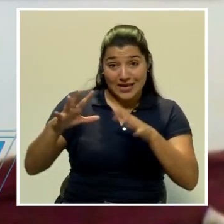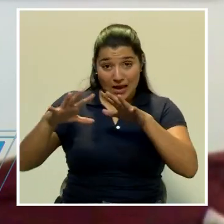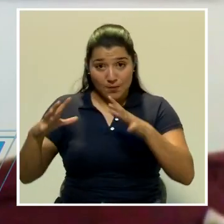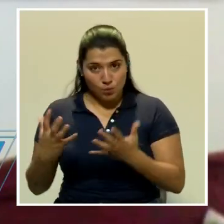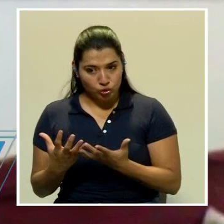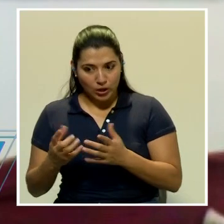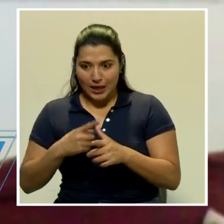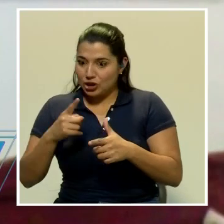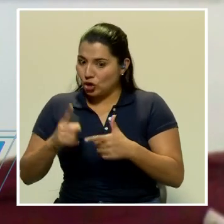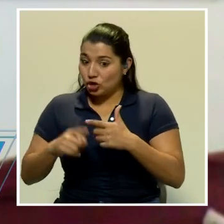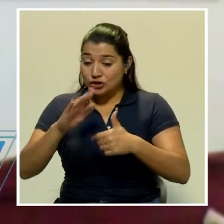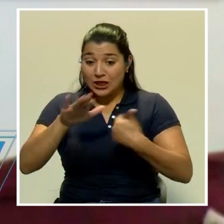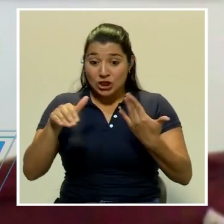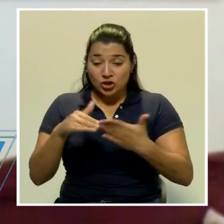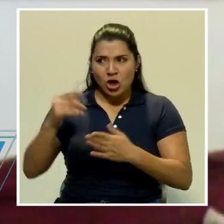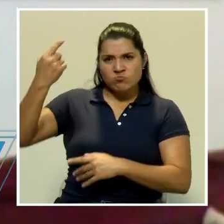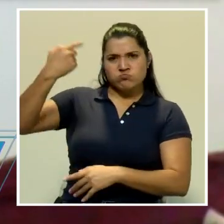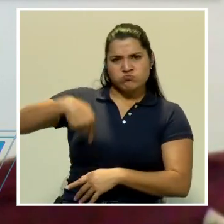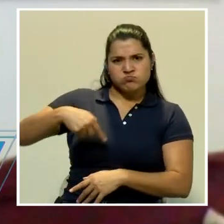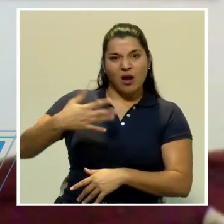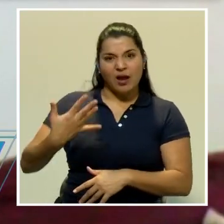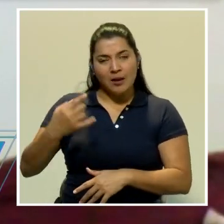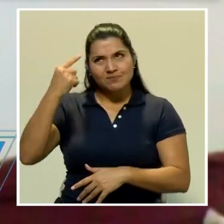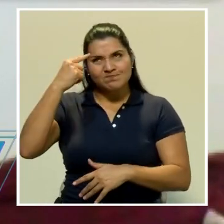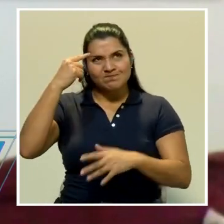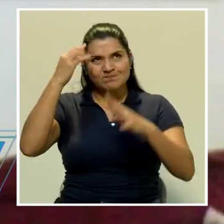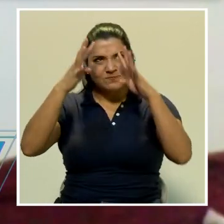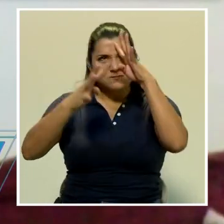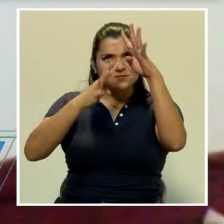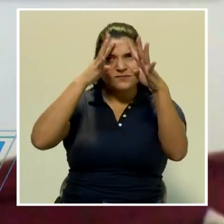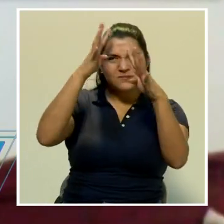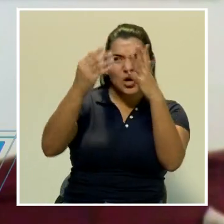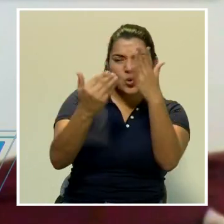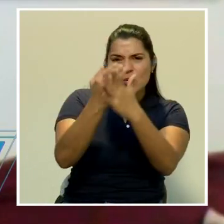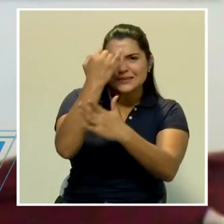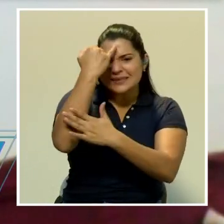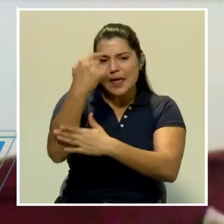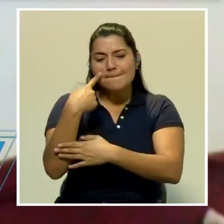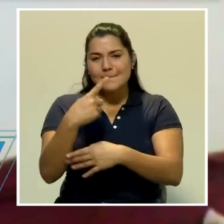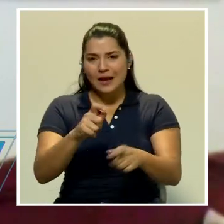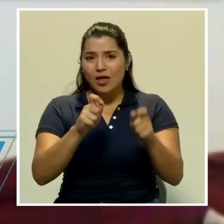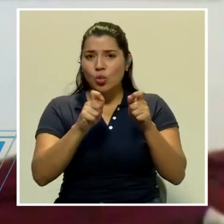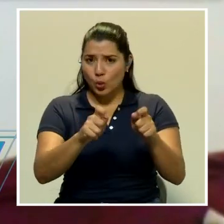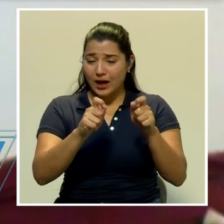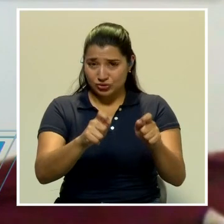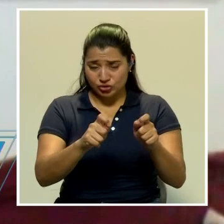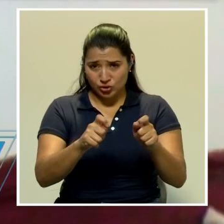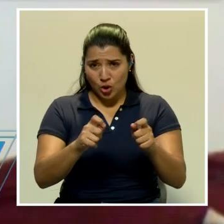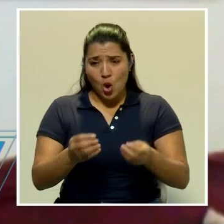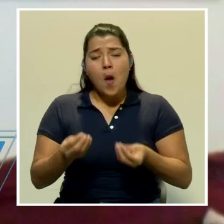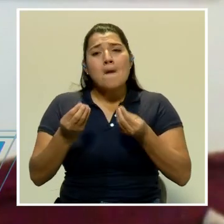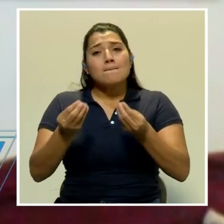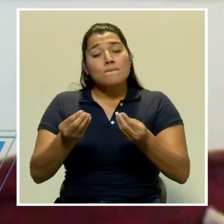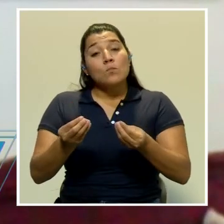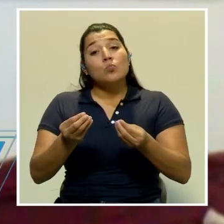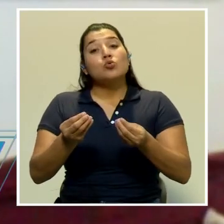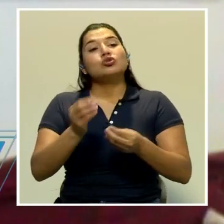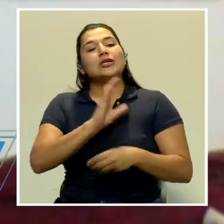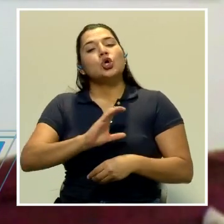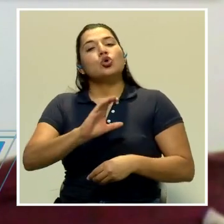reinventarse, de repensar cuál es esa nueva educación. Hay muchas de las conductas que tenemos que estar asumiendo en